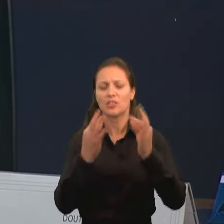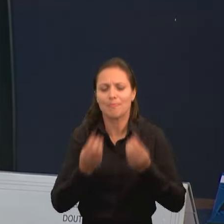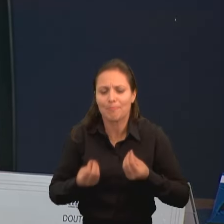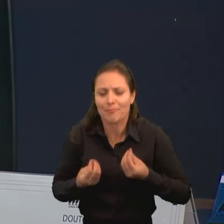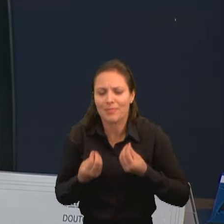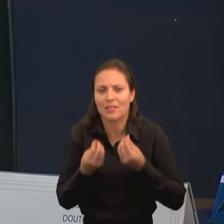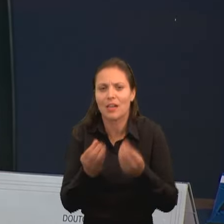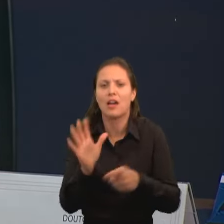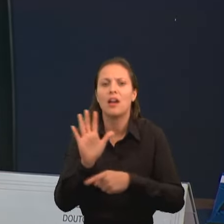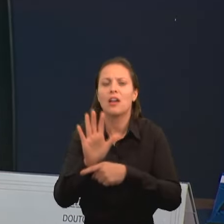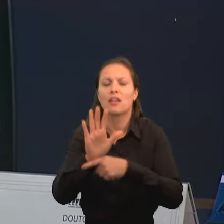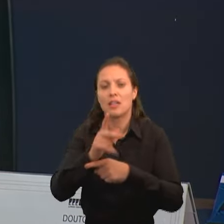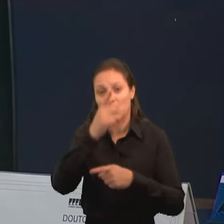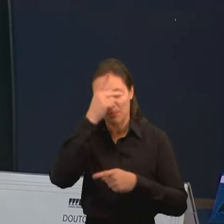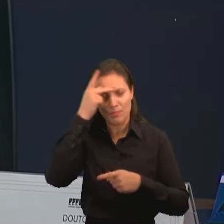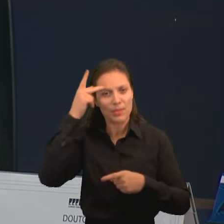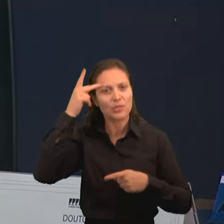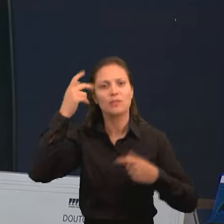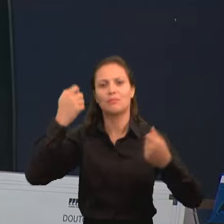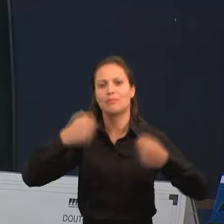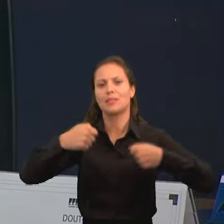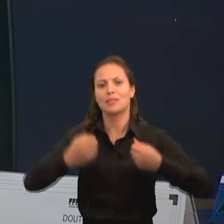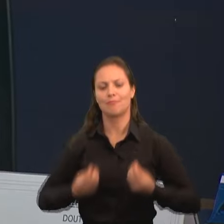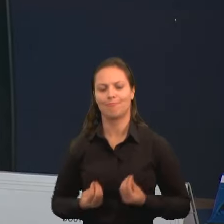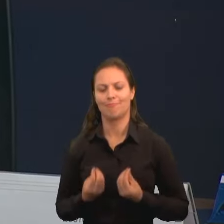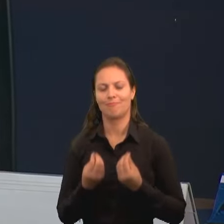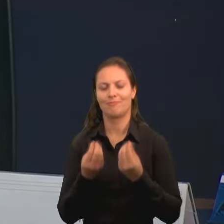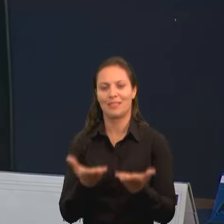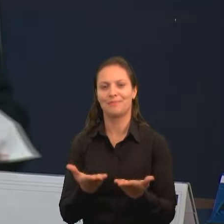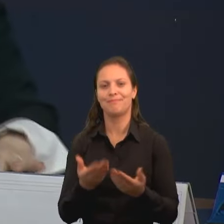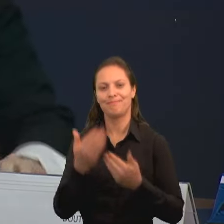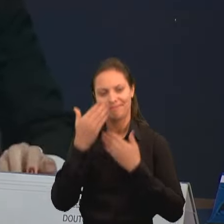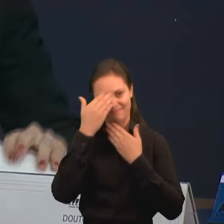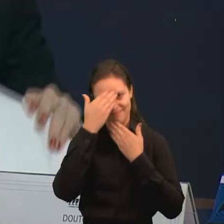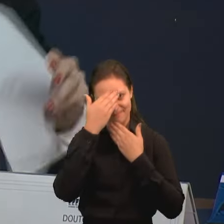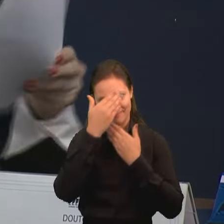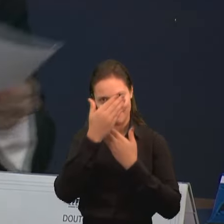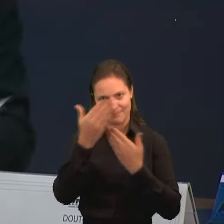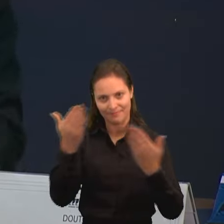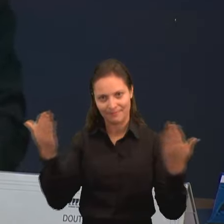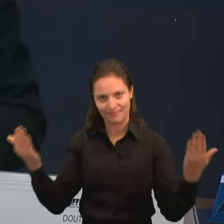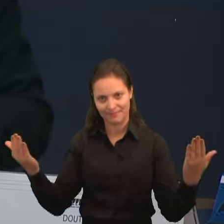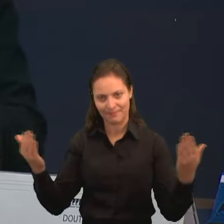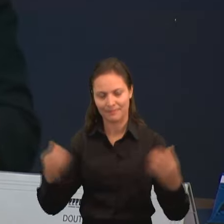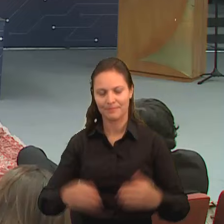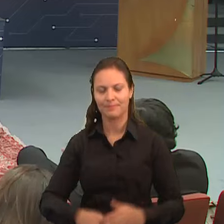al servicio de quien realmente debe estar. Gracias.